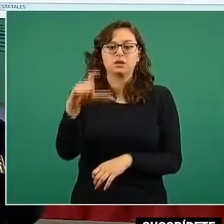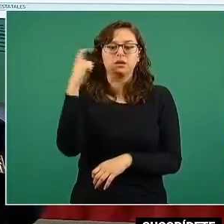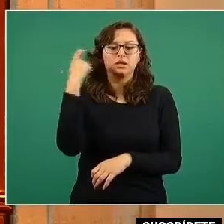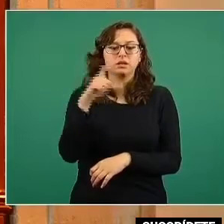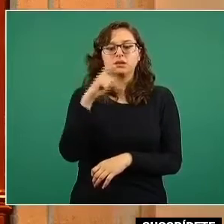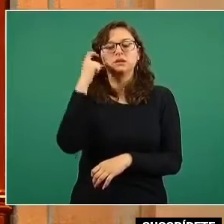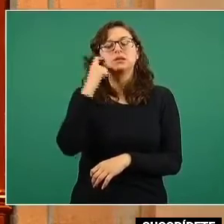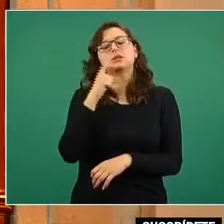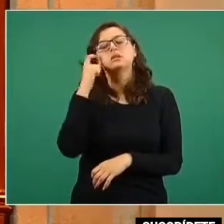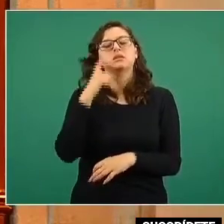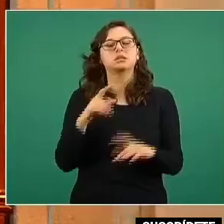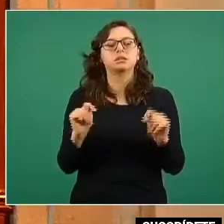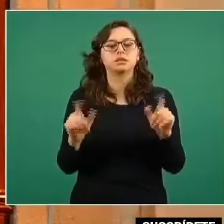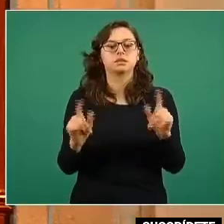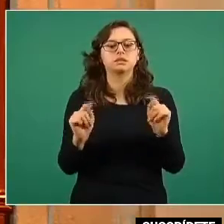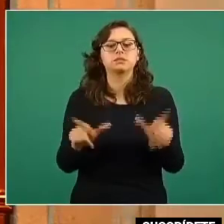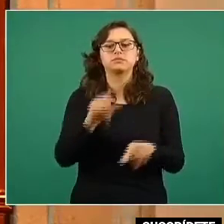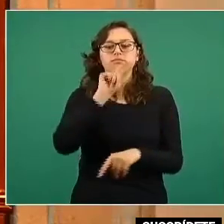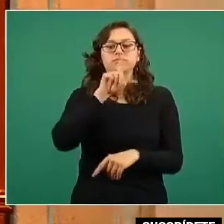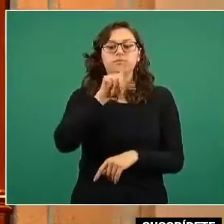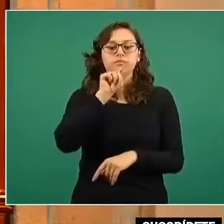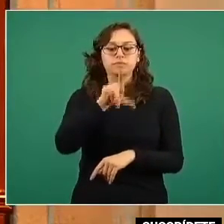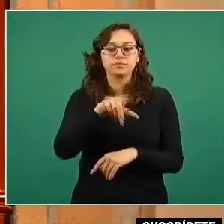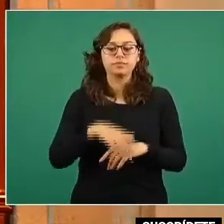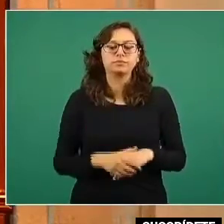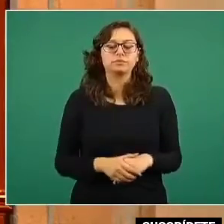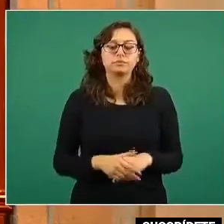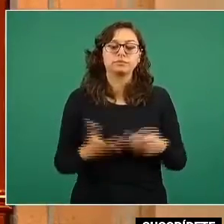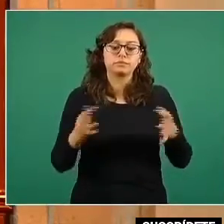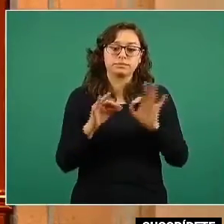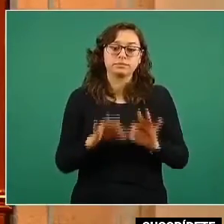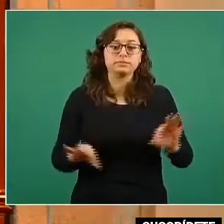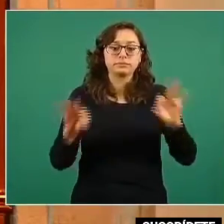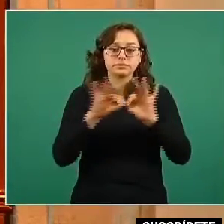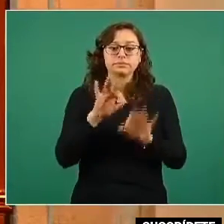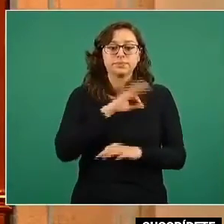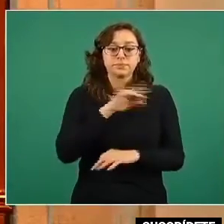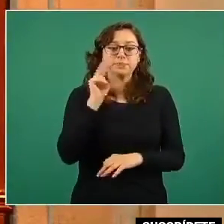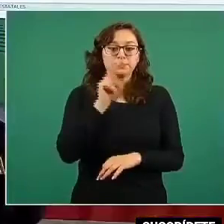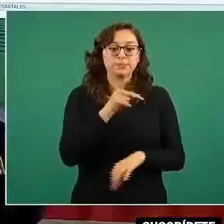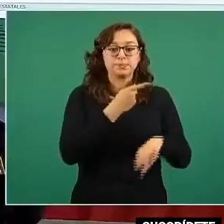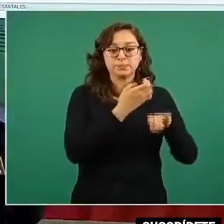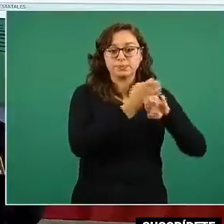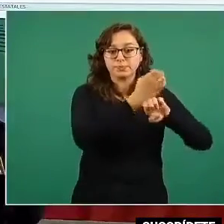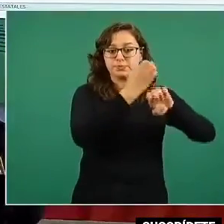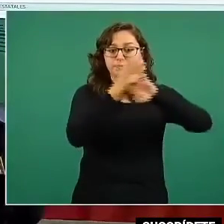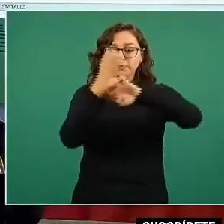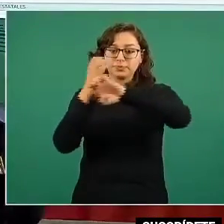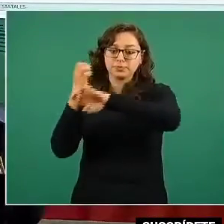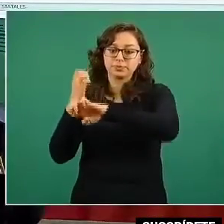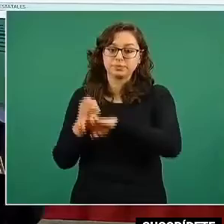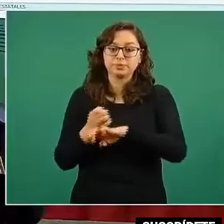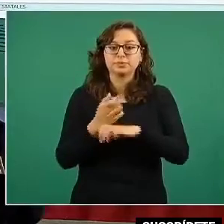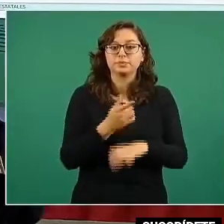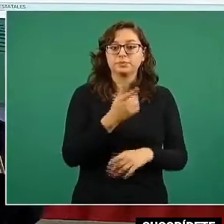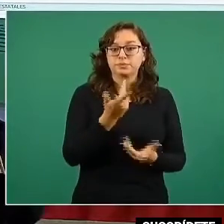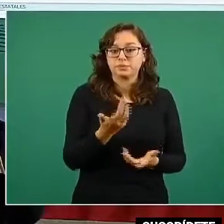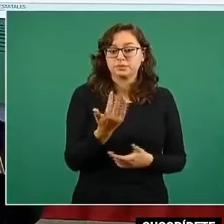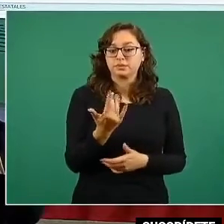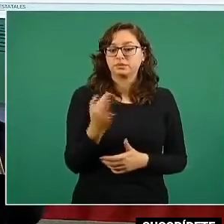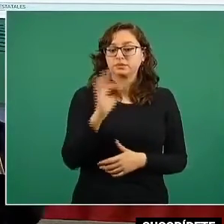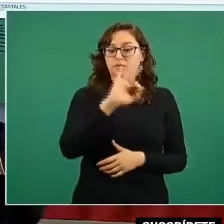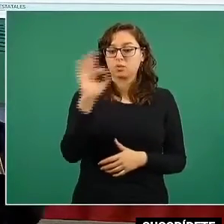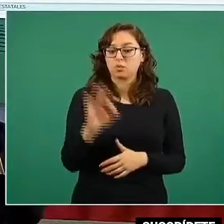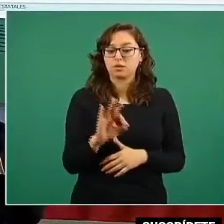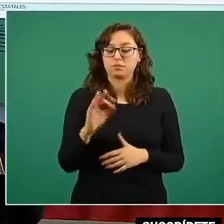Guerrero, Tlaxcala y Jalisco. Y aquí lo importante para estas entidades es que a pesar de que todavía no han superado este